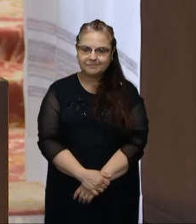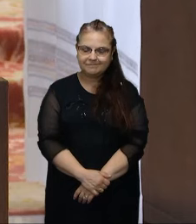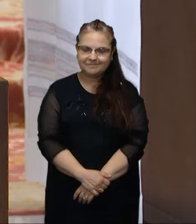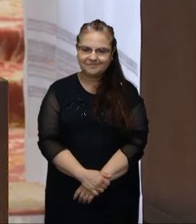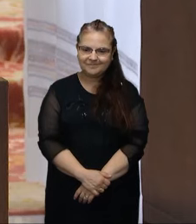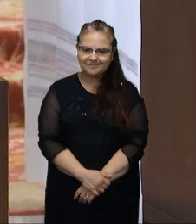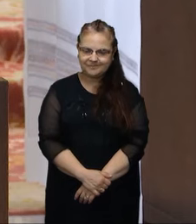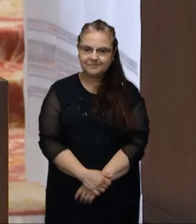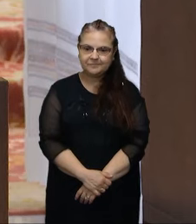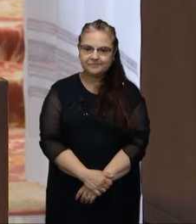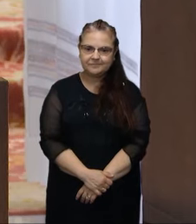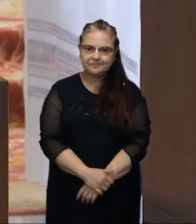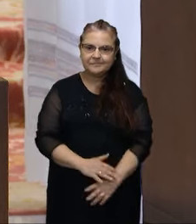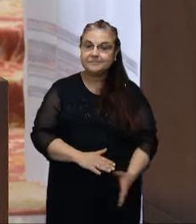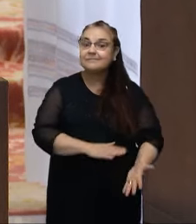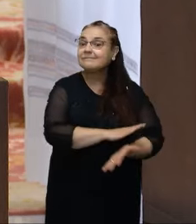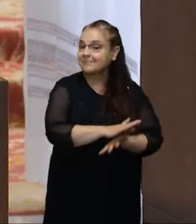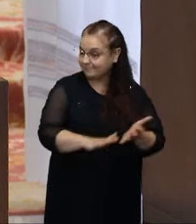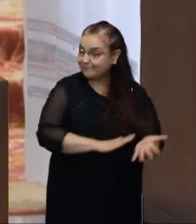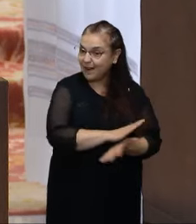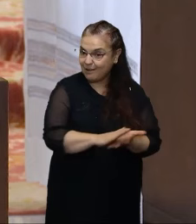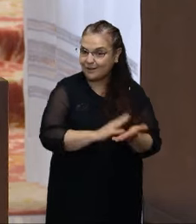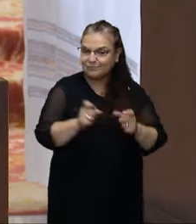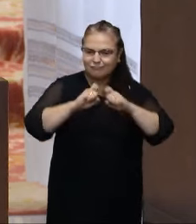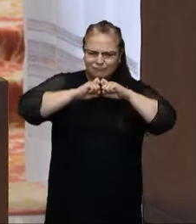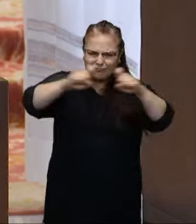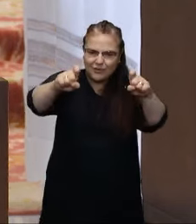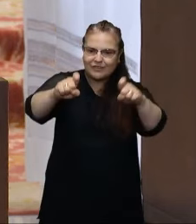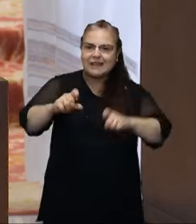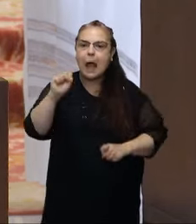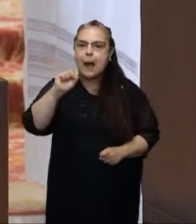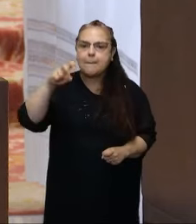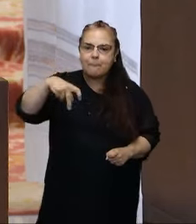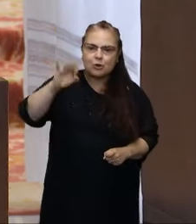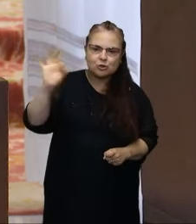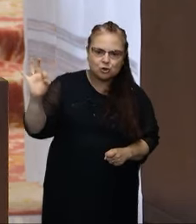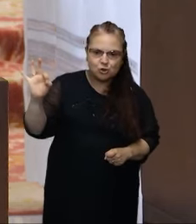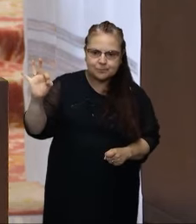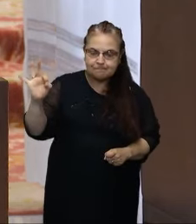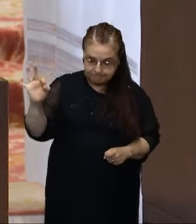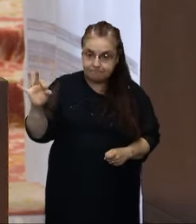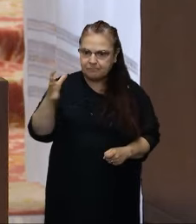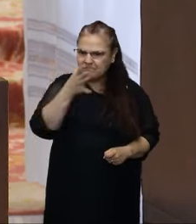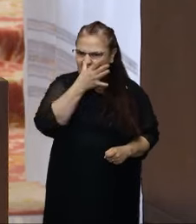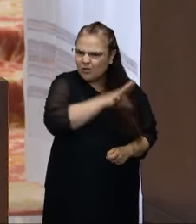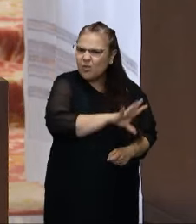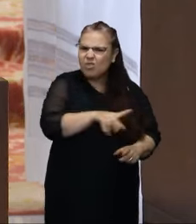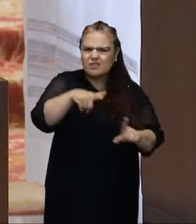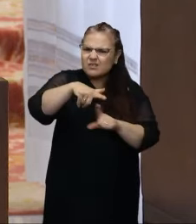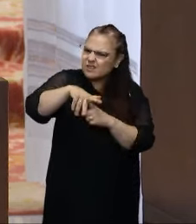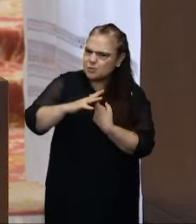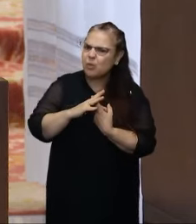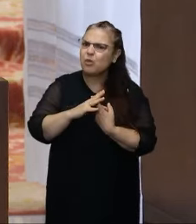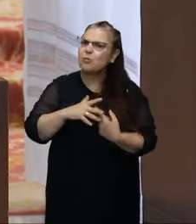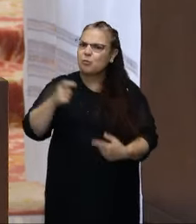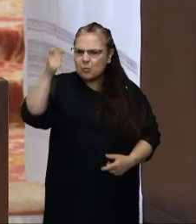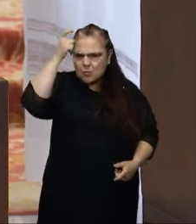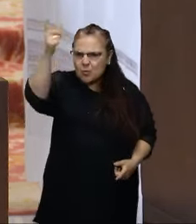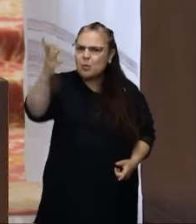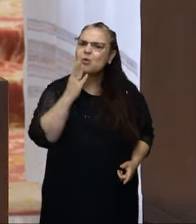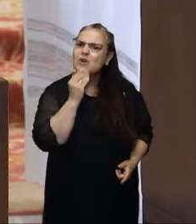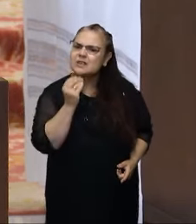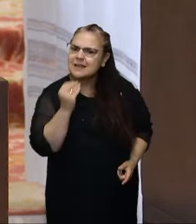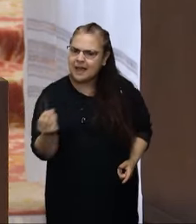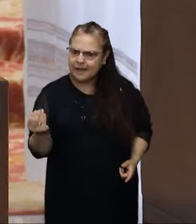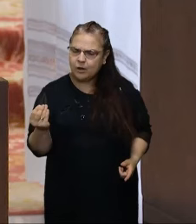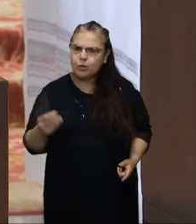Las palabras del profeta Amós denuncian una situación en el pueblo de Israel que